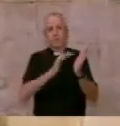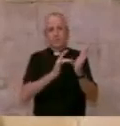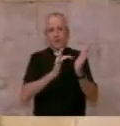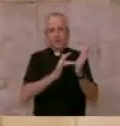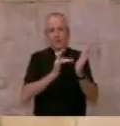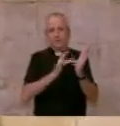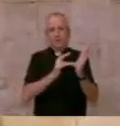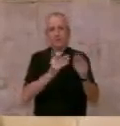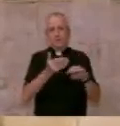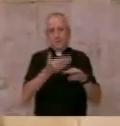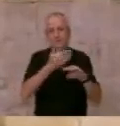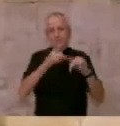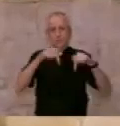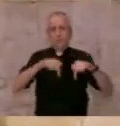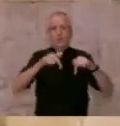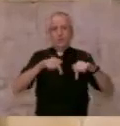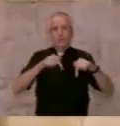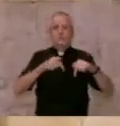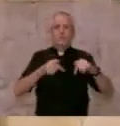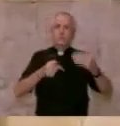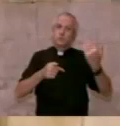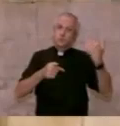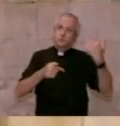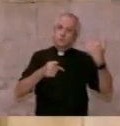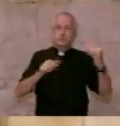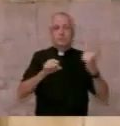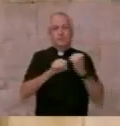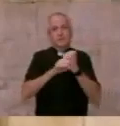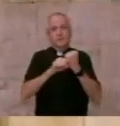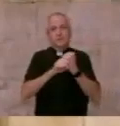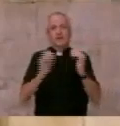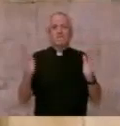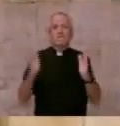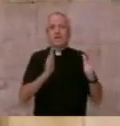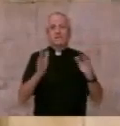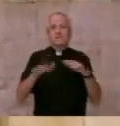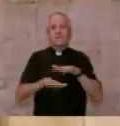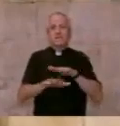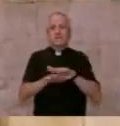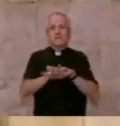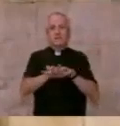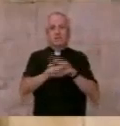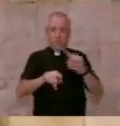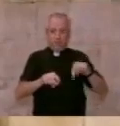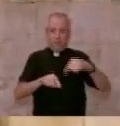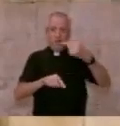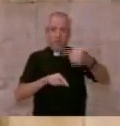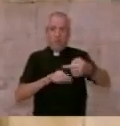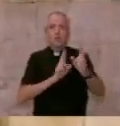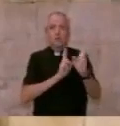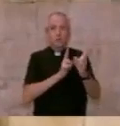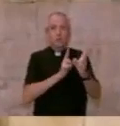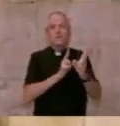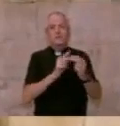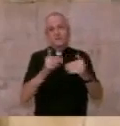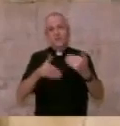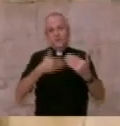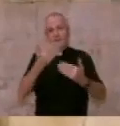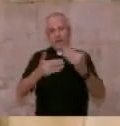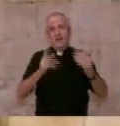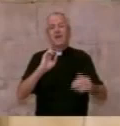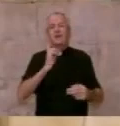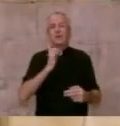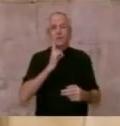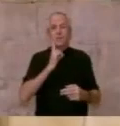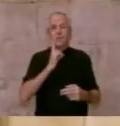de Valencia. Precedido por él, trabajo la fase diocesana del sínodo que está a punto de celebrarse el próximo mes de octubre en